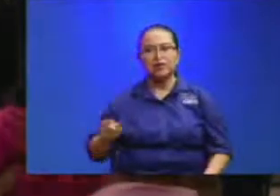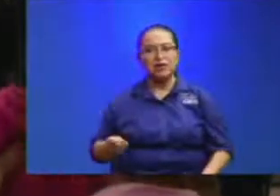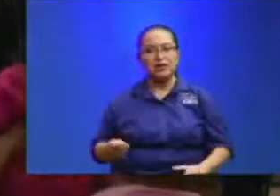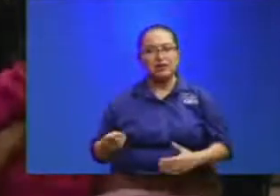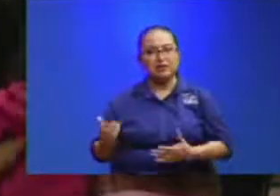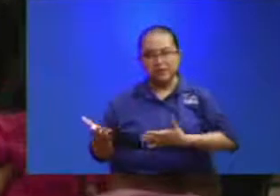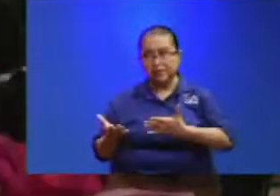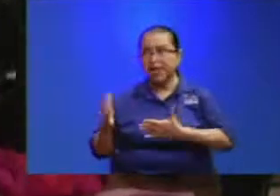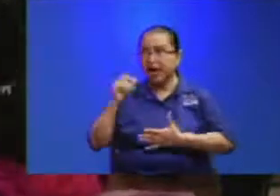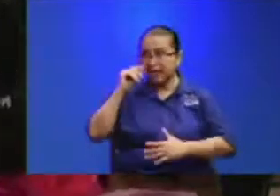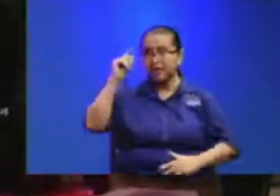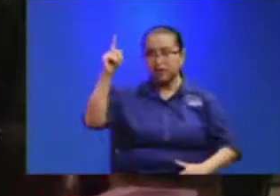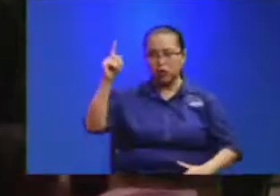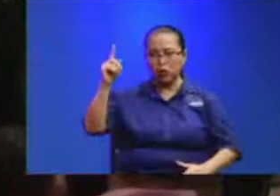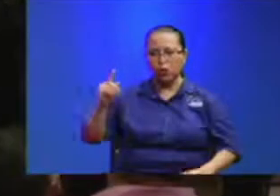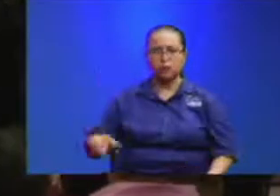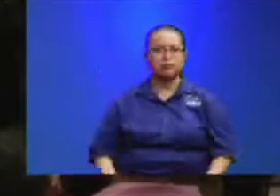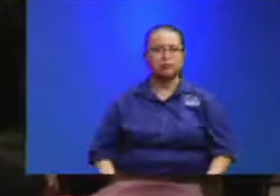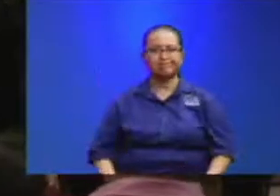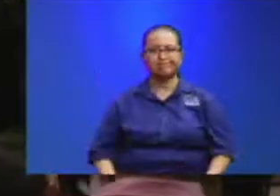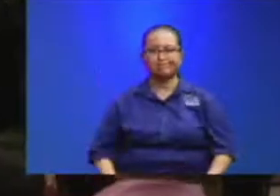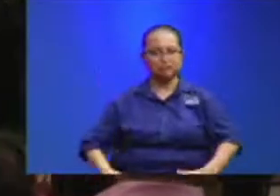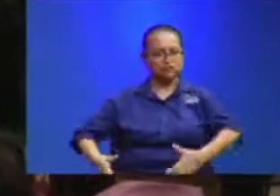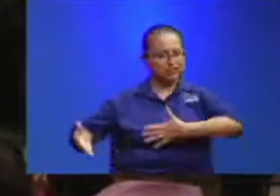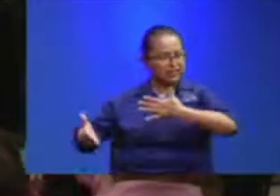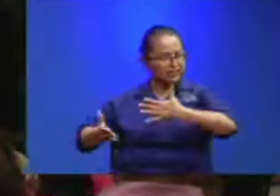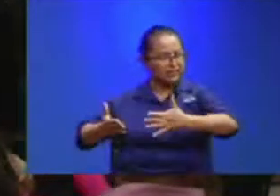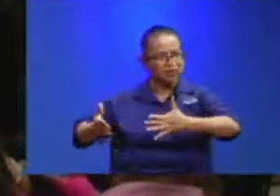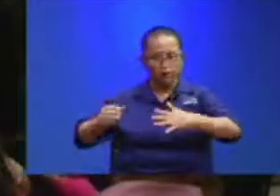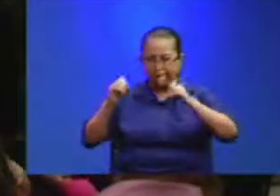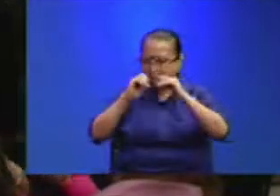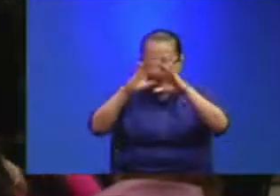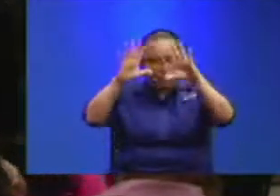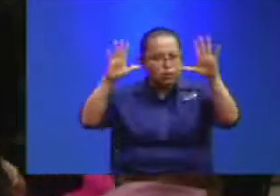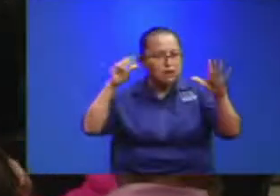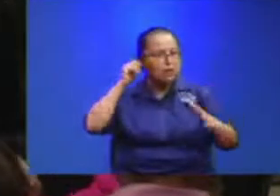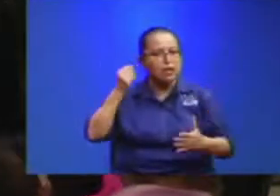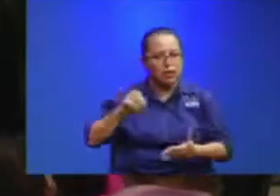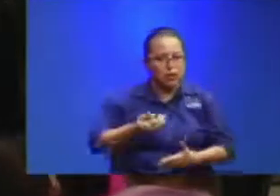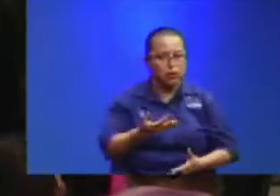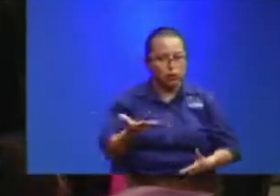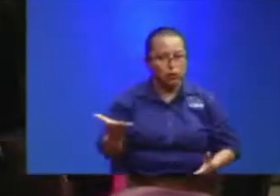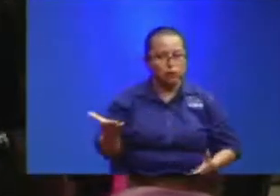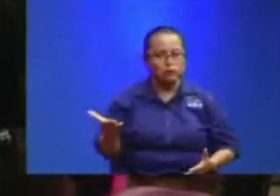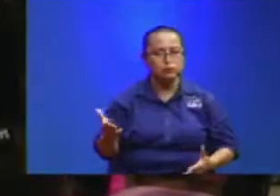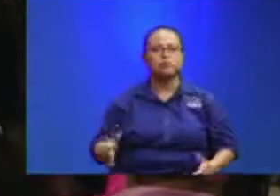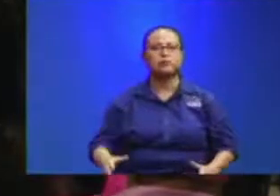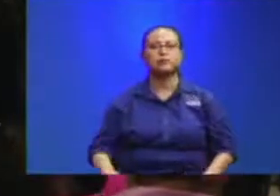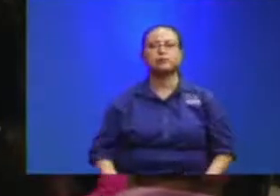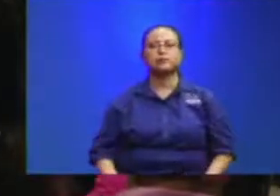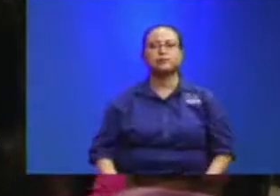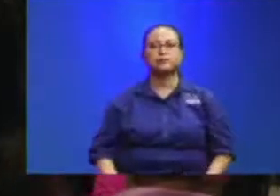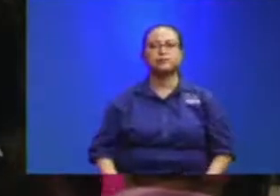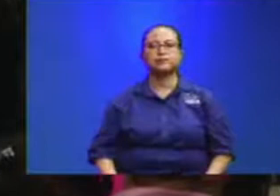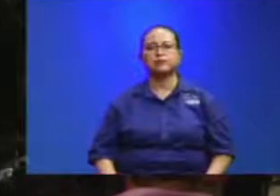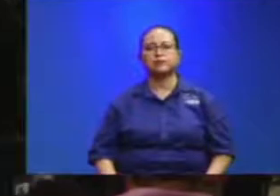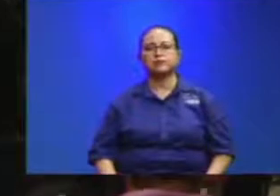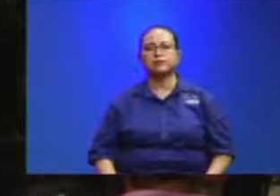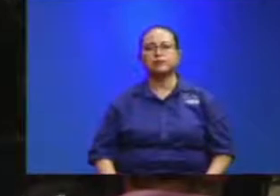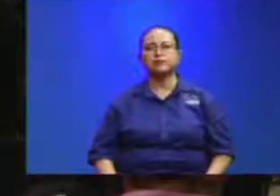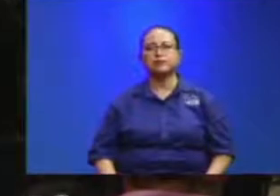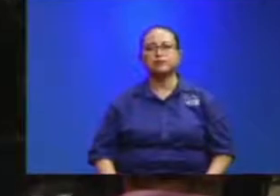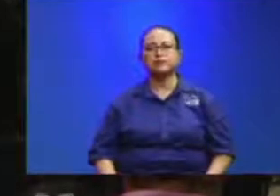había sido algo extraordinario usted conoce en la historia de gedeón es ampliamente conocida y leída